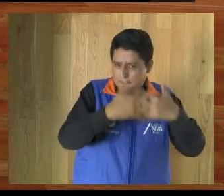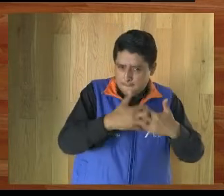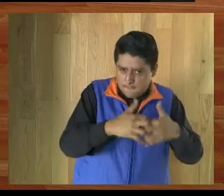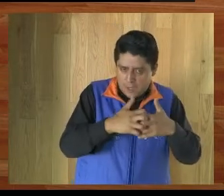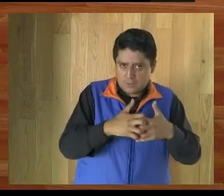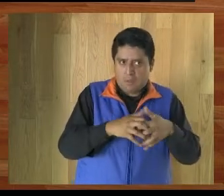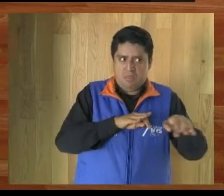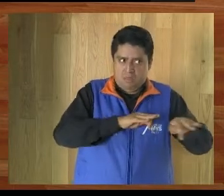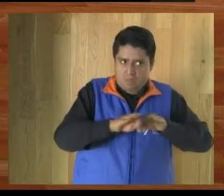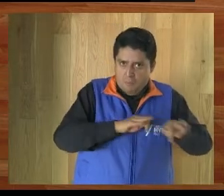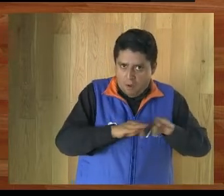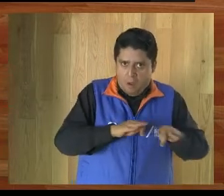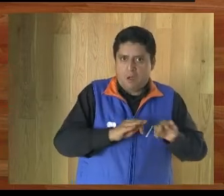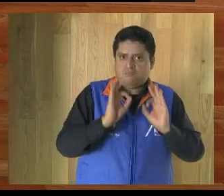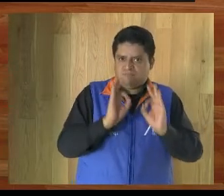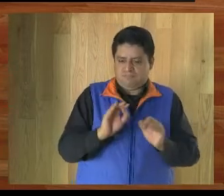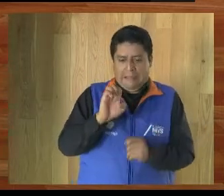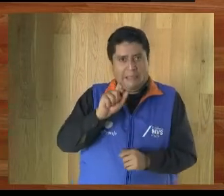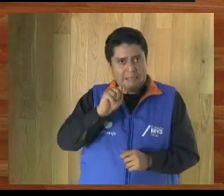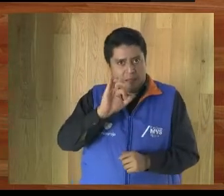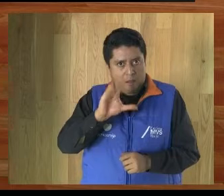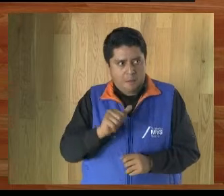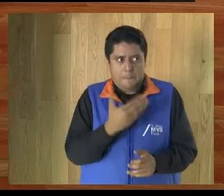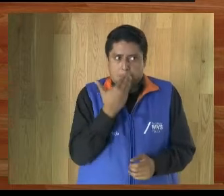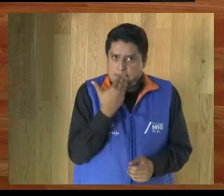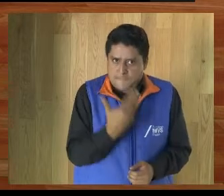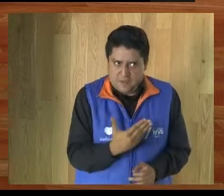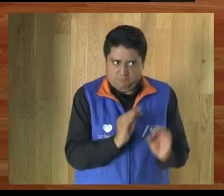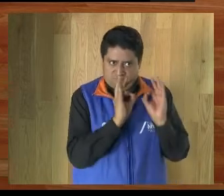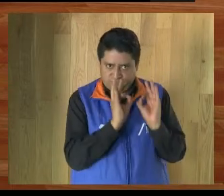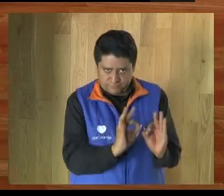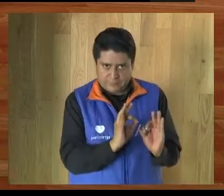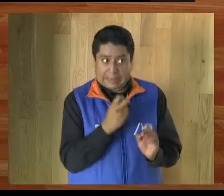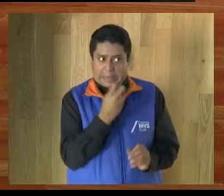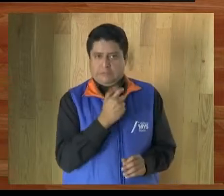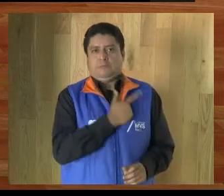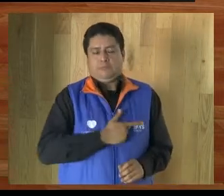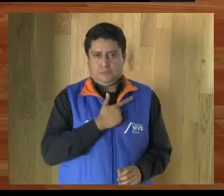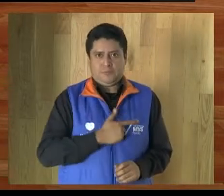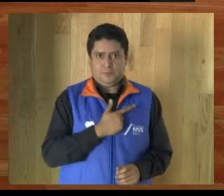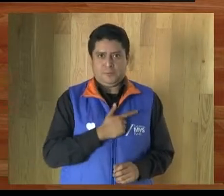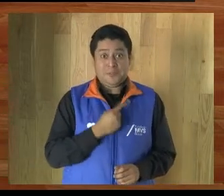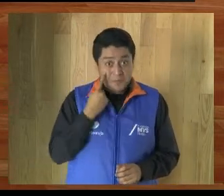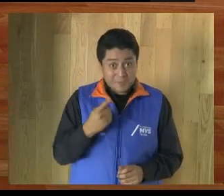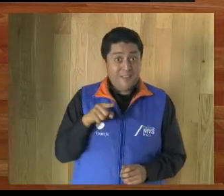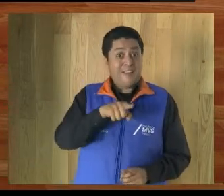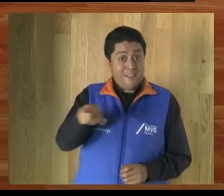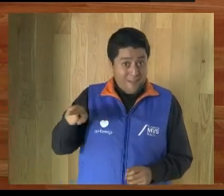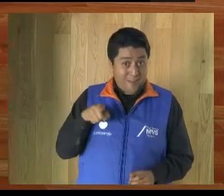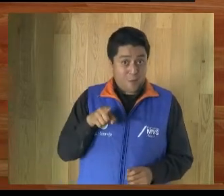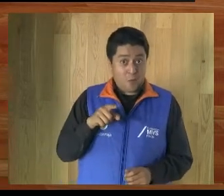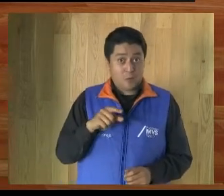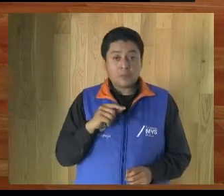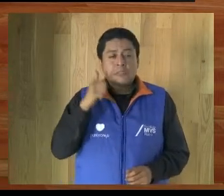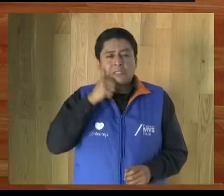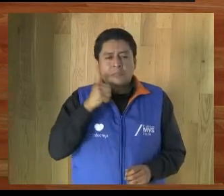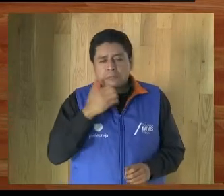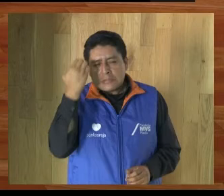más sensibilizados, con lo cual es un tema que deberíamos, según esta encuesta, tener muy en cuenta si estamos abordando bien ese